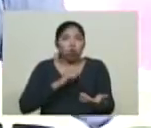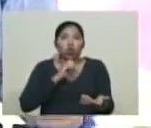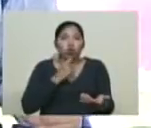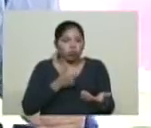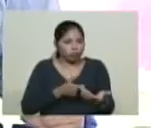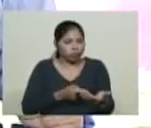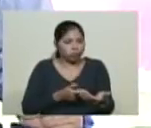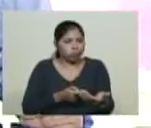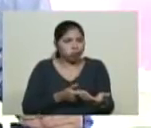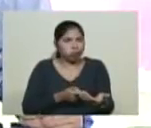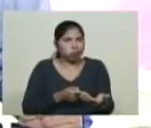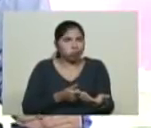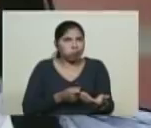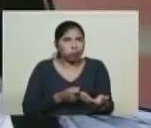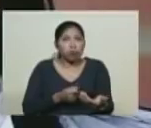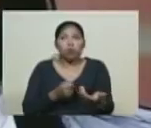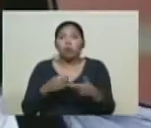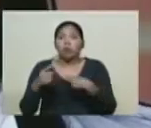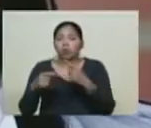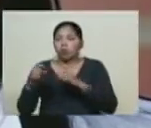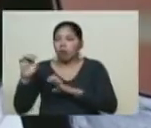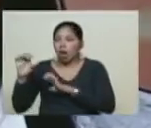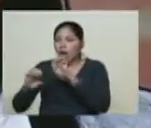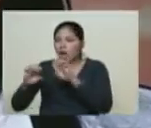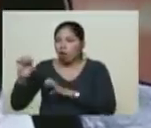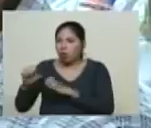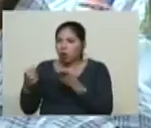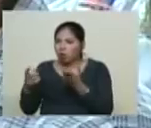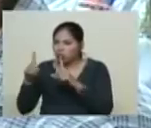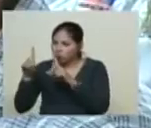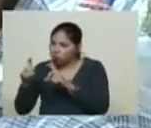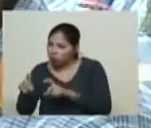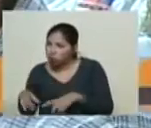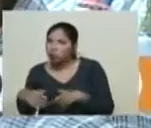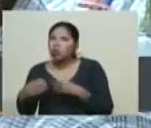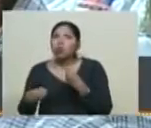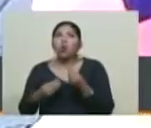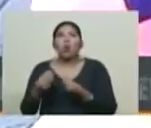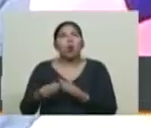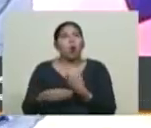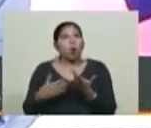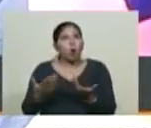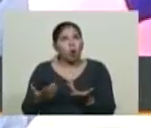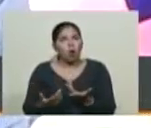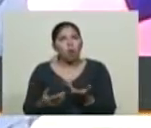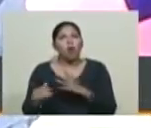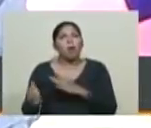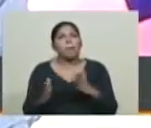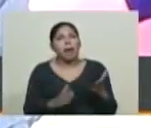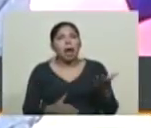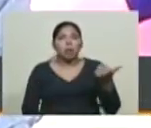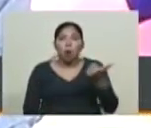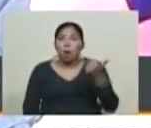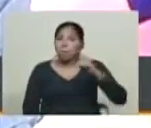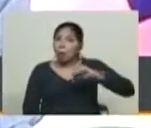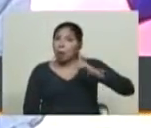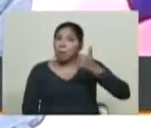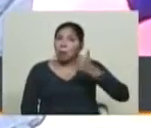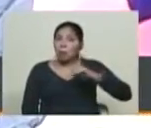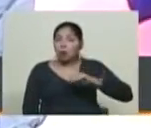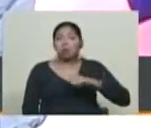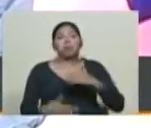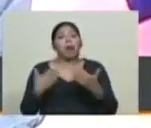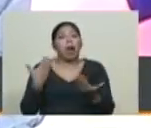en tiempo real cómo va el desempeño del Plan Nacional de Vacunación, que hasta este